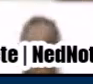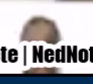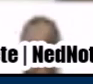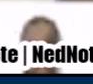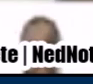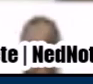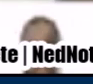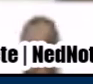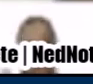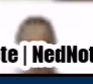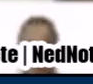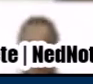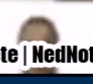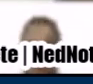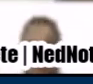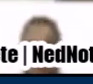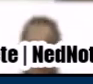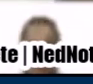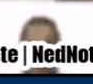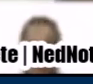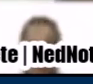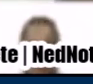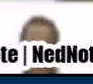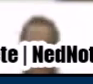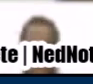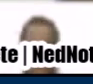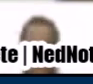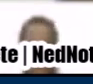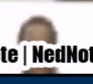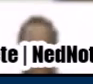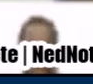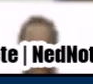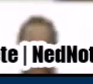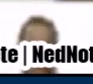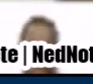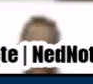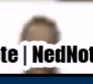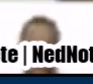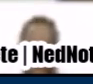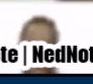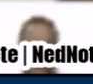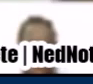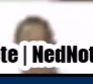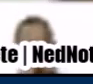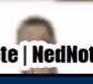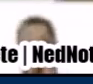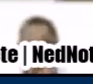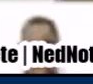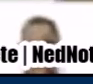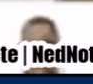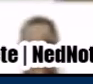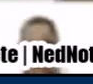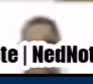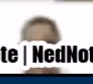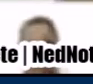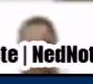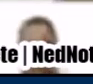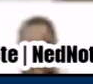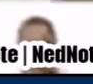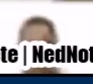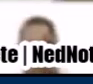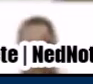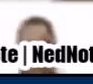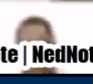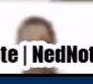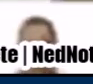ordenada. Tenemos muy claro nuestro rol ejerciendo presión y la mayoría que nos encomendó y nos responsabilizó el pueblo de